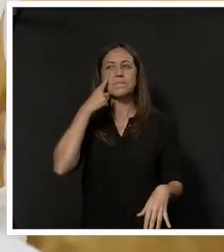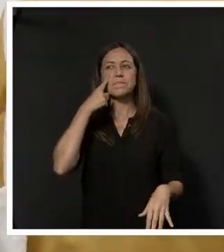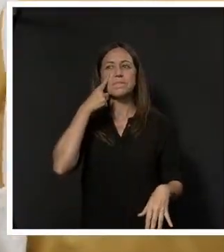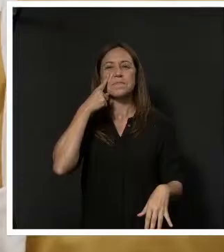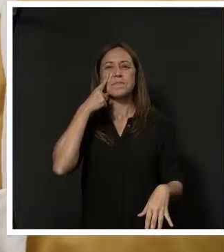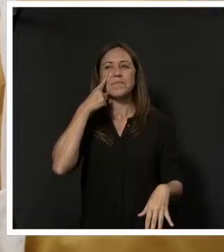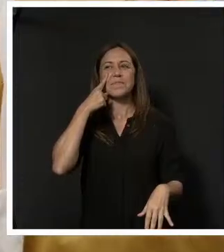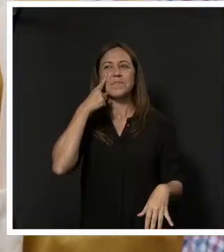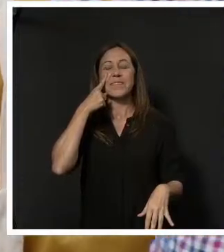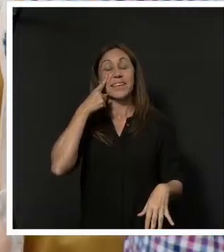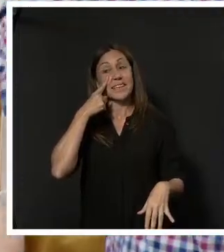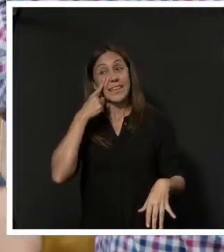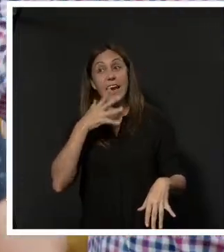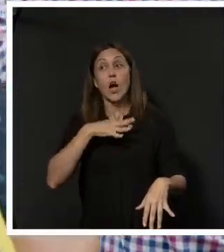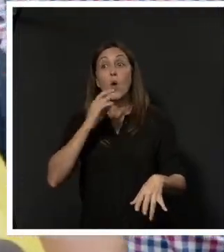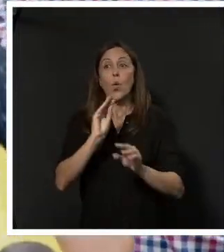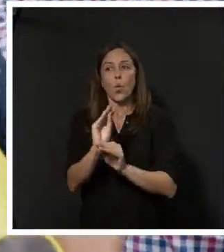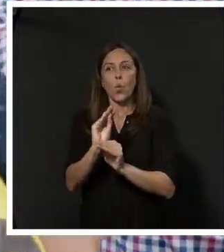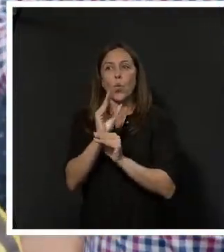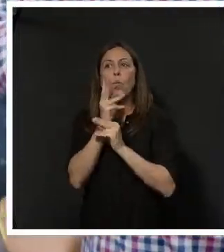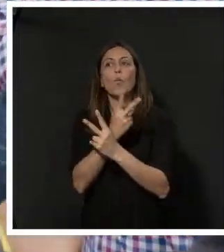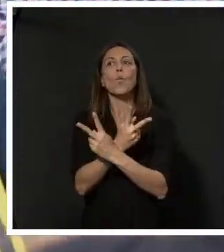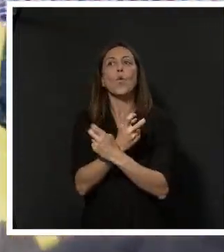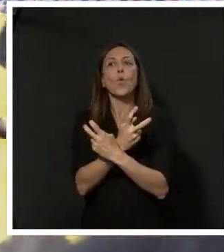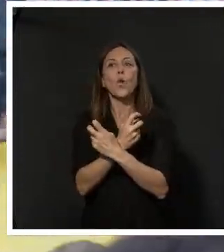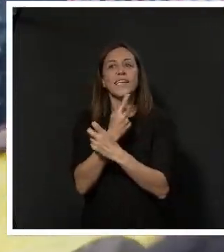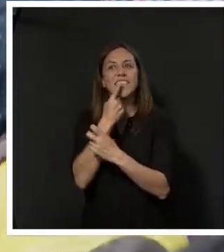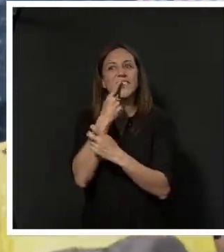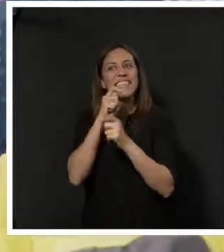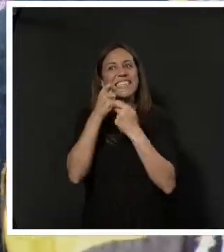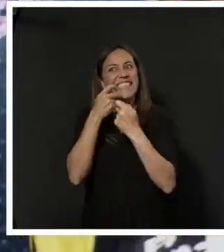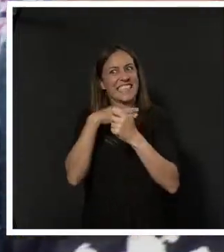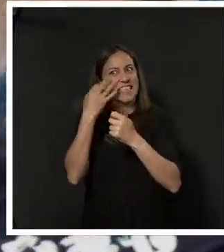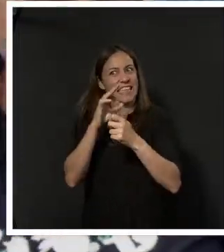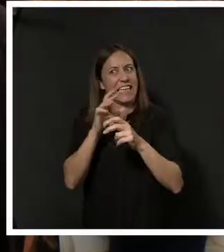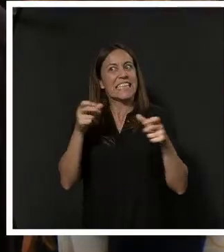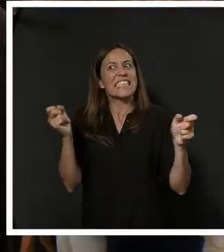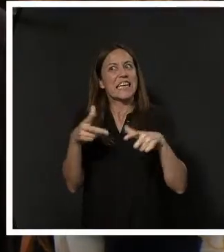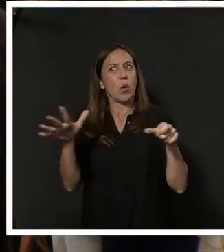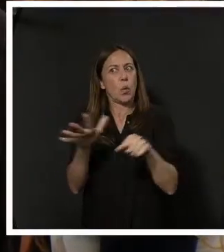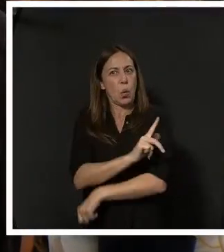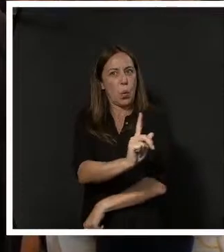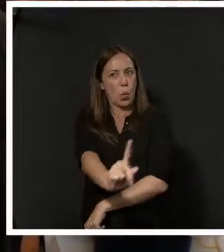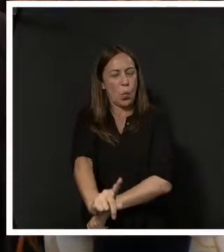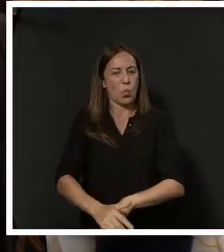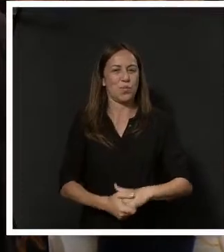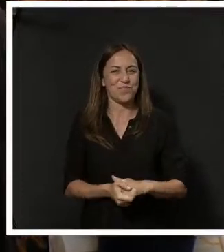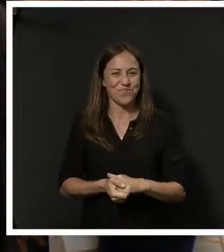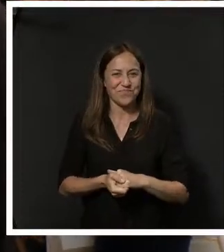parte muy bien porque tengo sueño así que